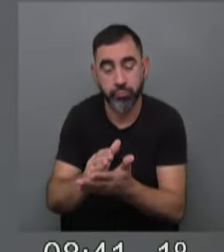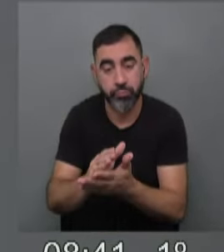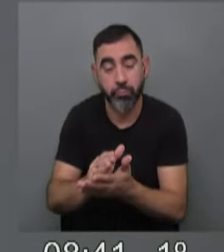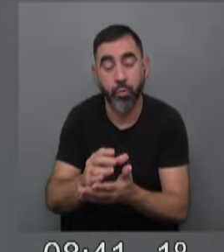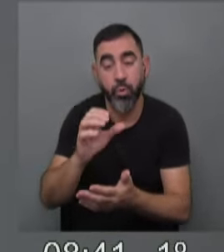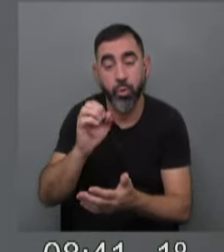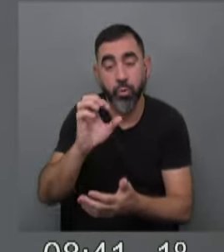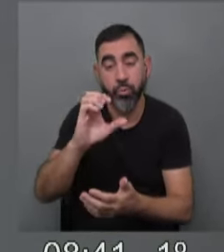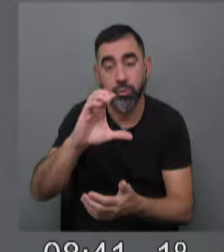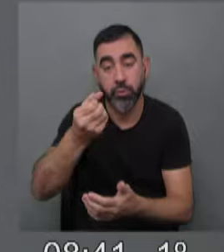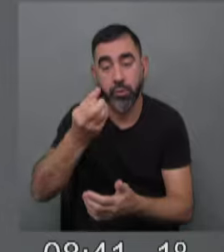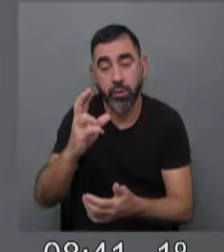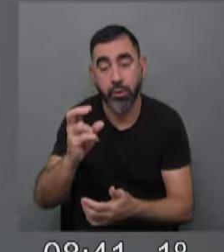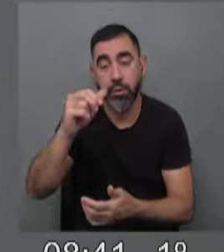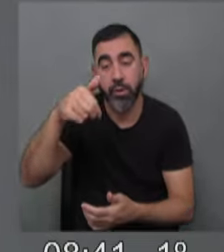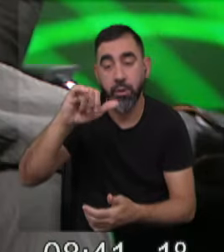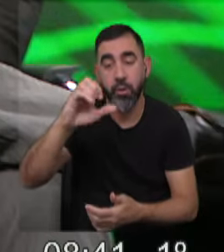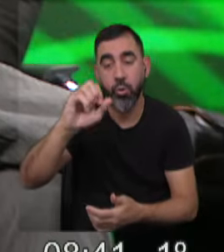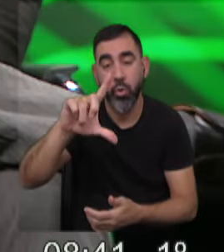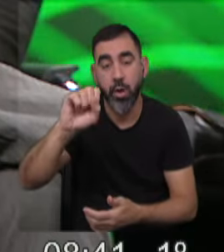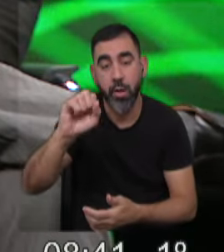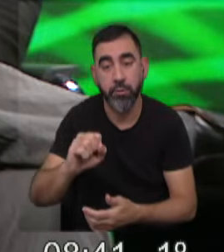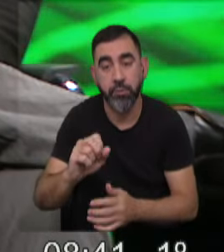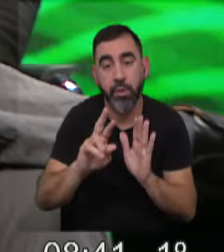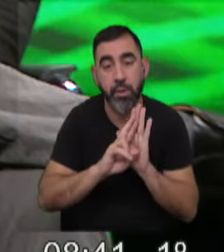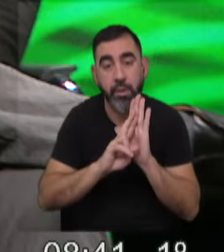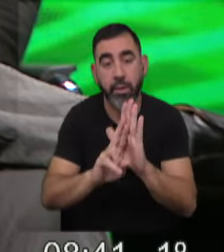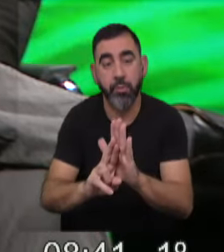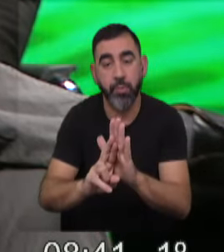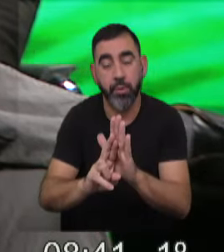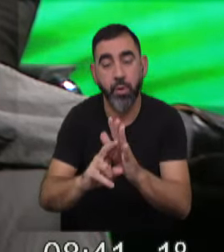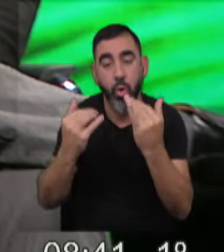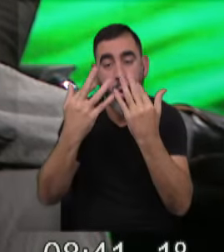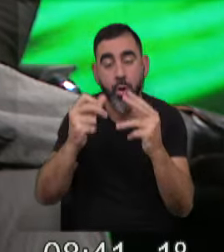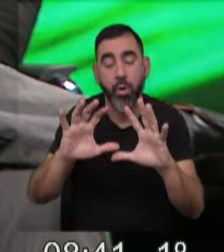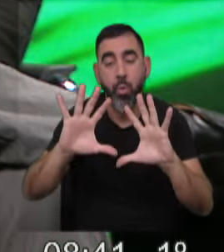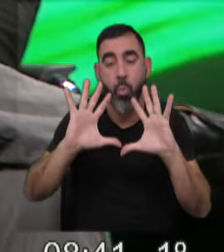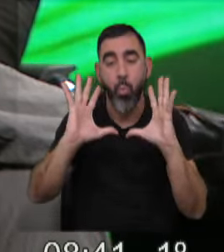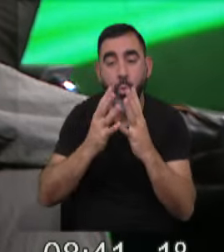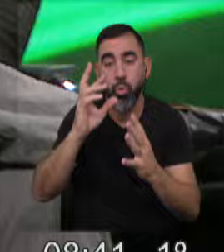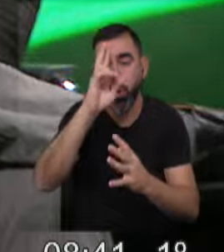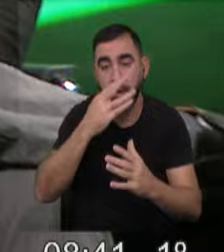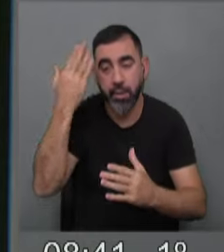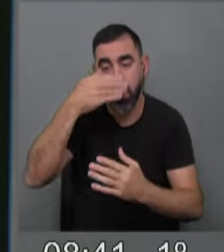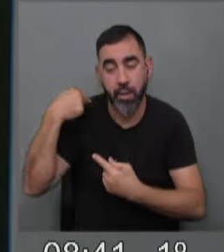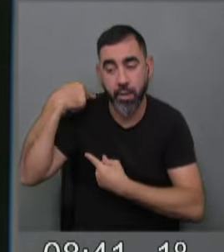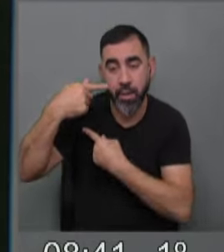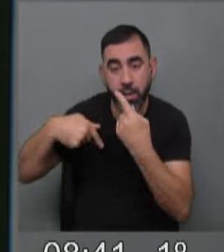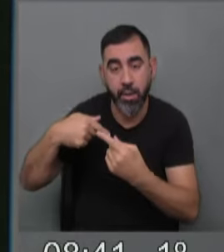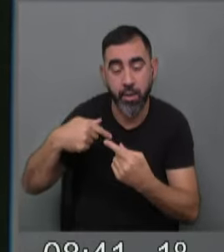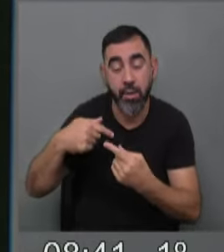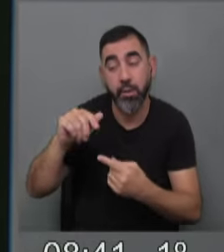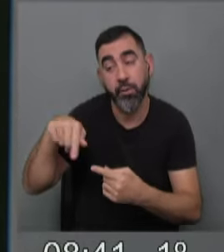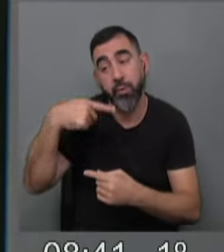de Óscar Rorra y Nicolás Robledo, bueno, representante Óscar de las organizaciones de Mundo Afro y Nicolás